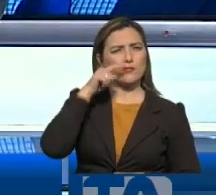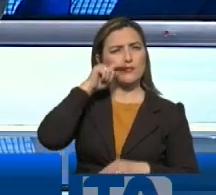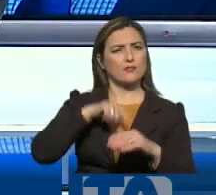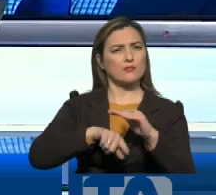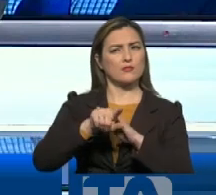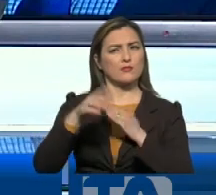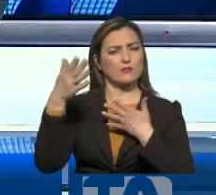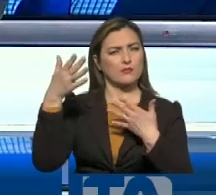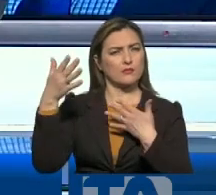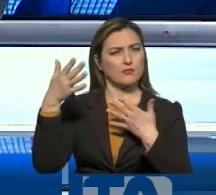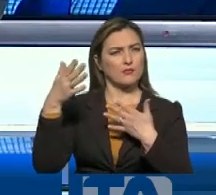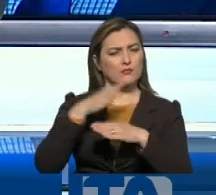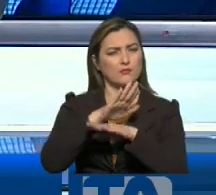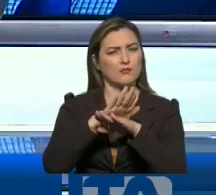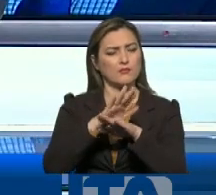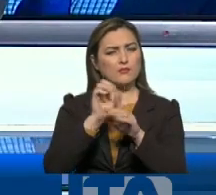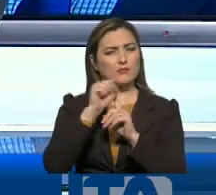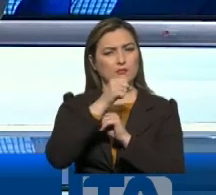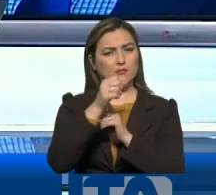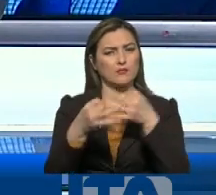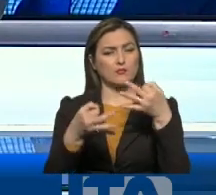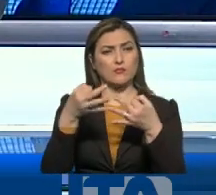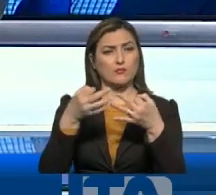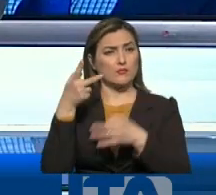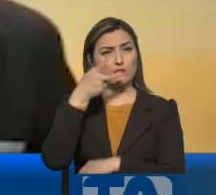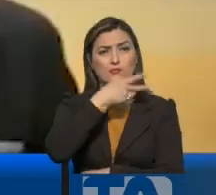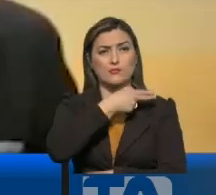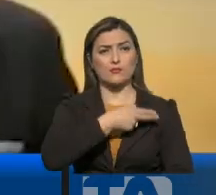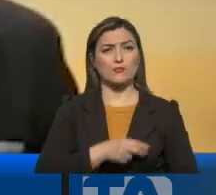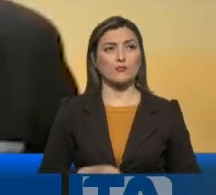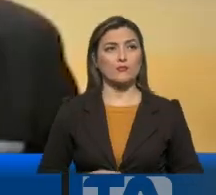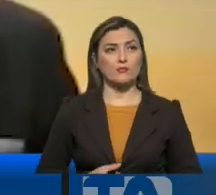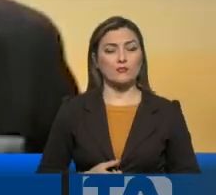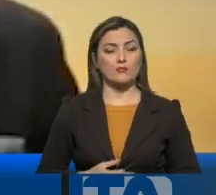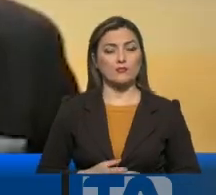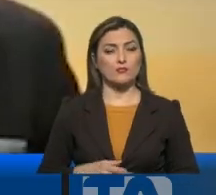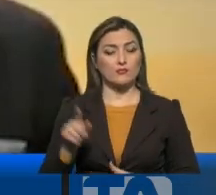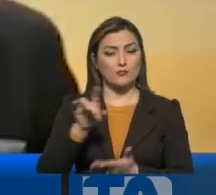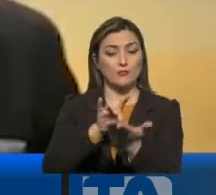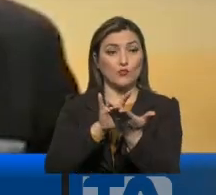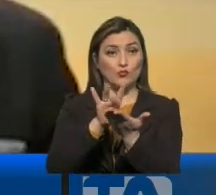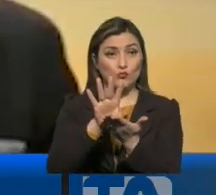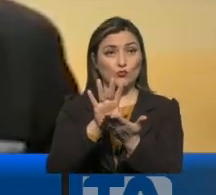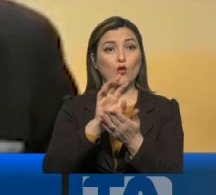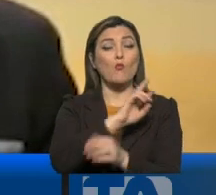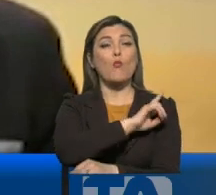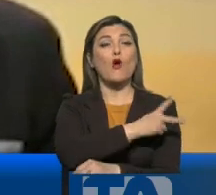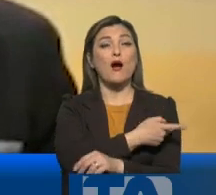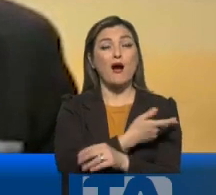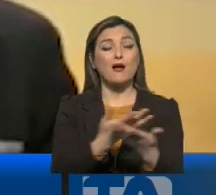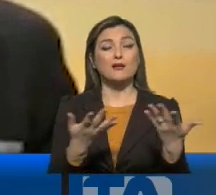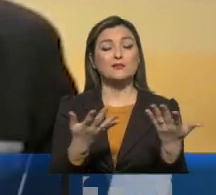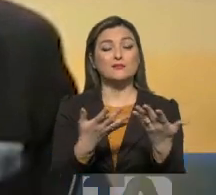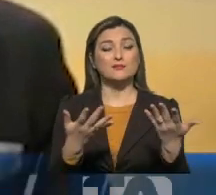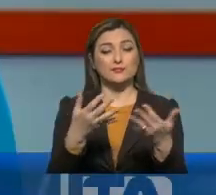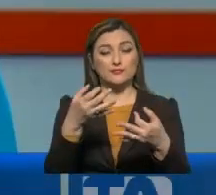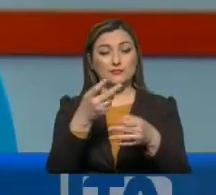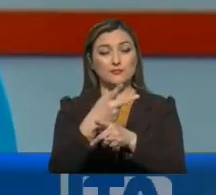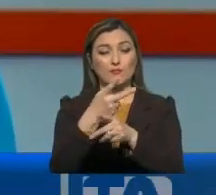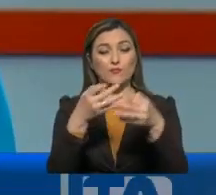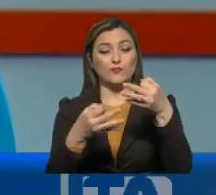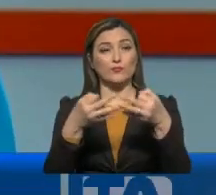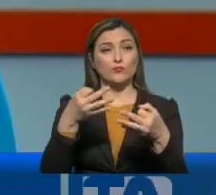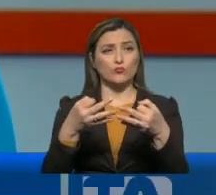políticas en el sistema de justicia que la remoción de fausto murillo como vocal de la judicatura es un hecho